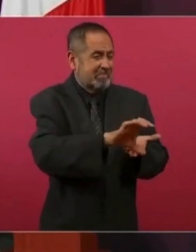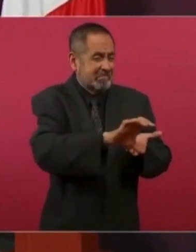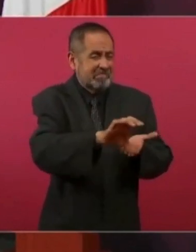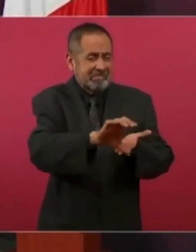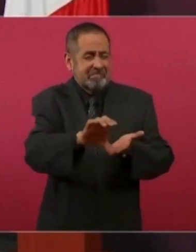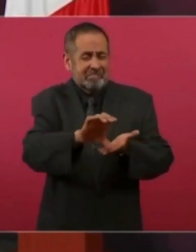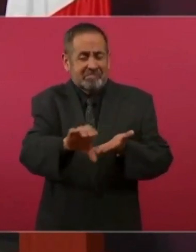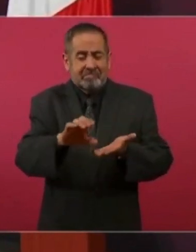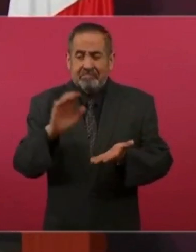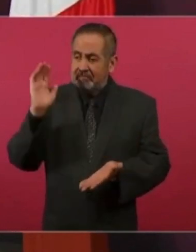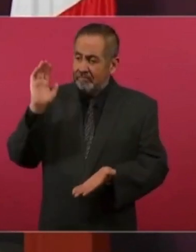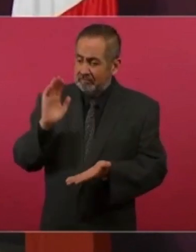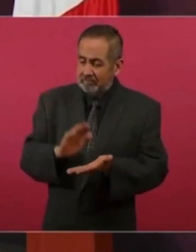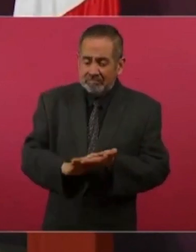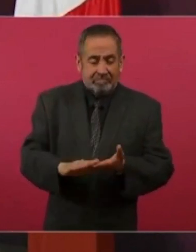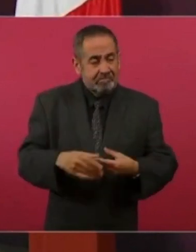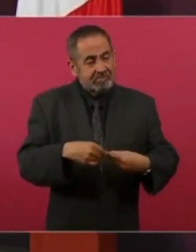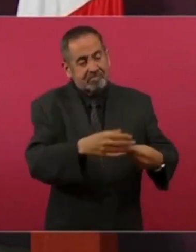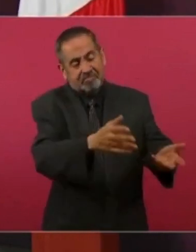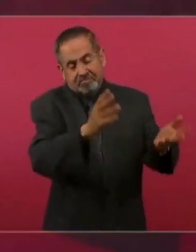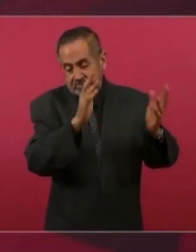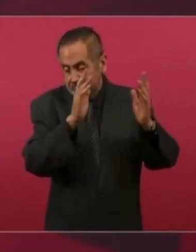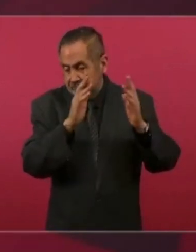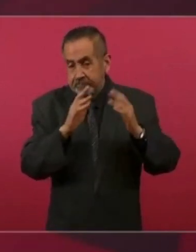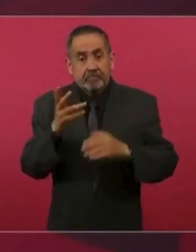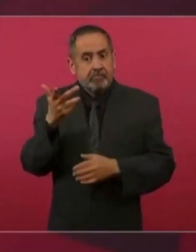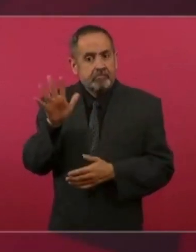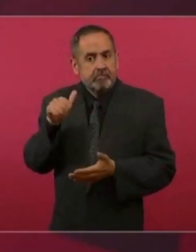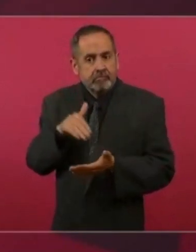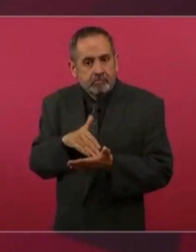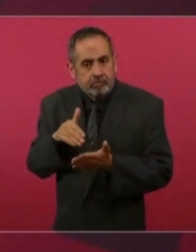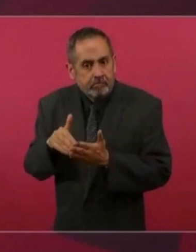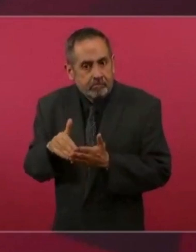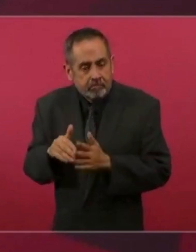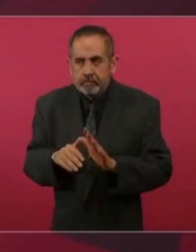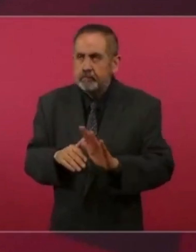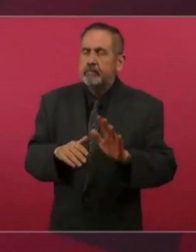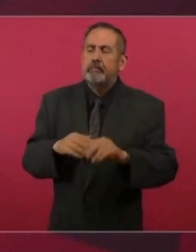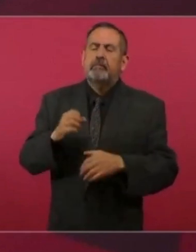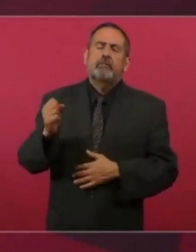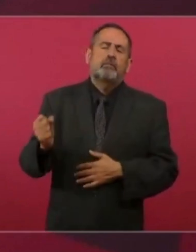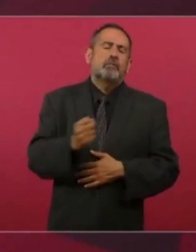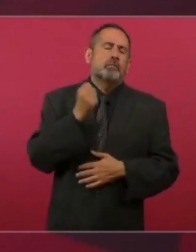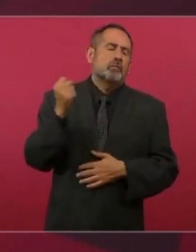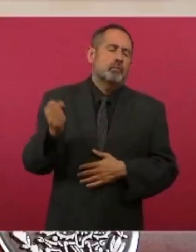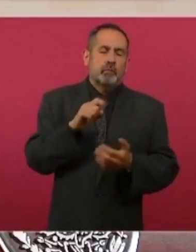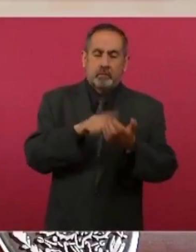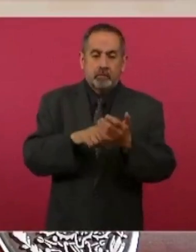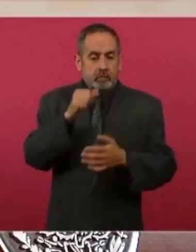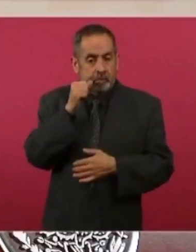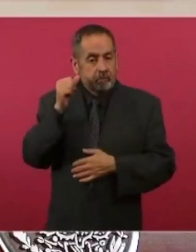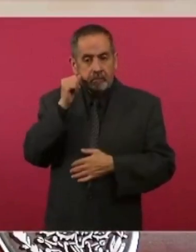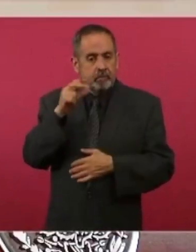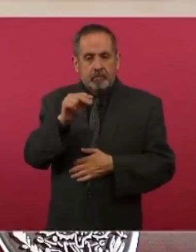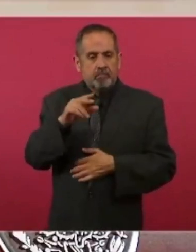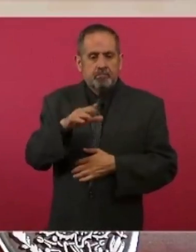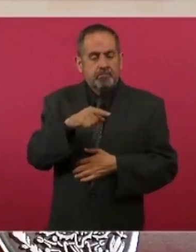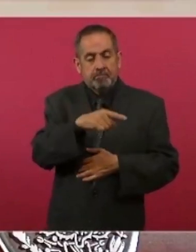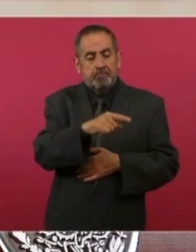más, iba a llegar a 10 mil. Entonces, afortunadamente, no se aprobó